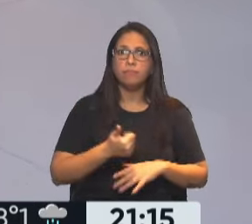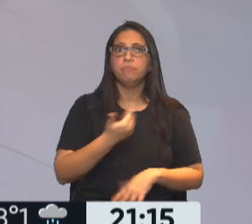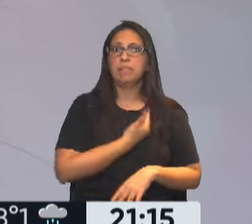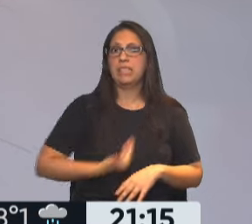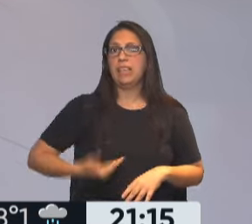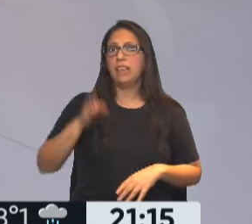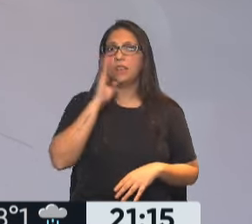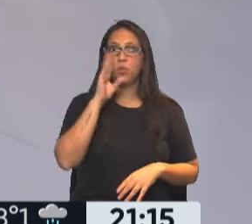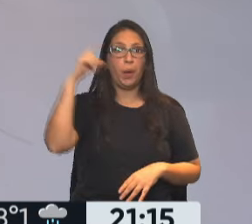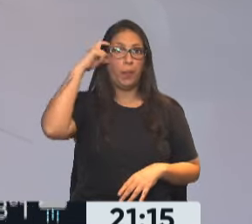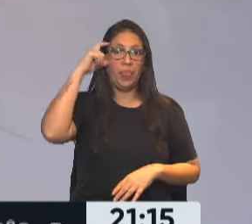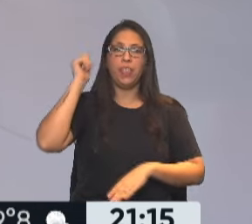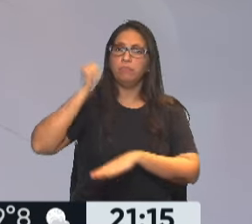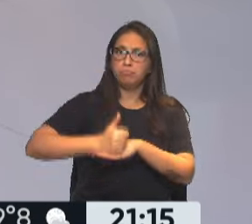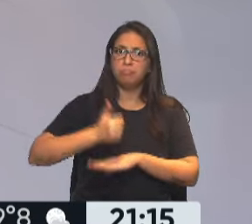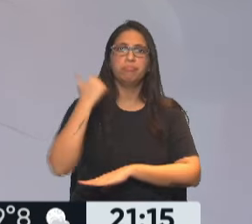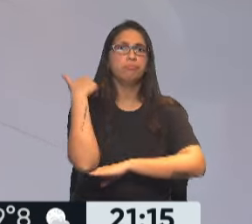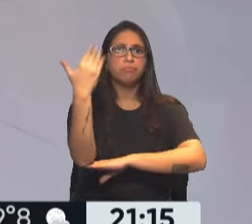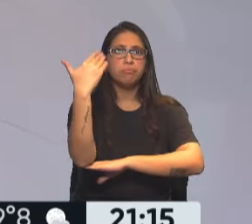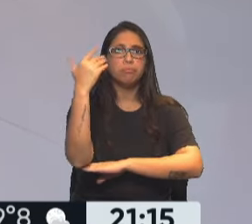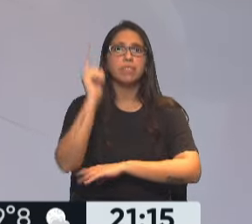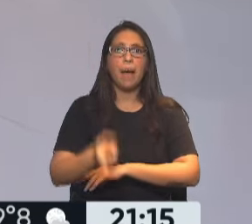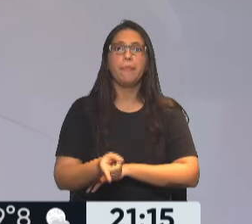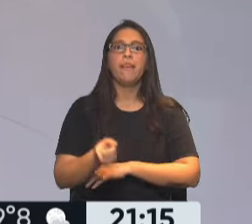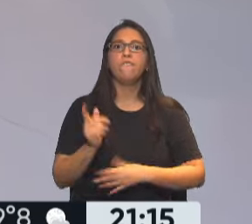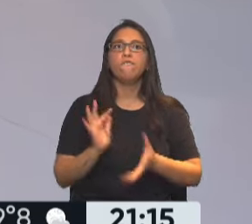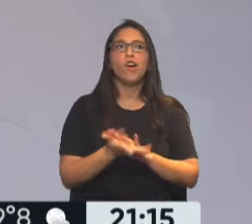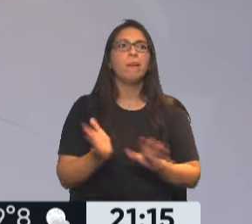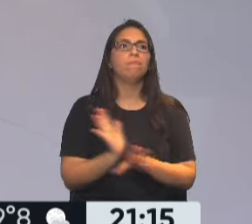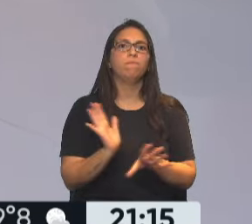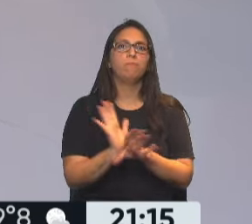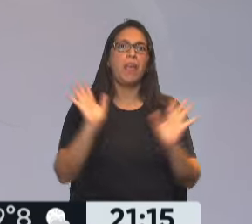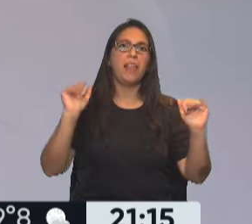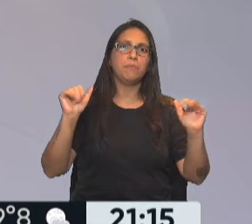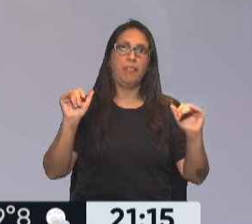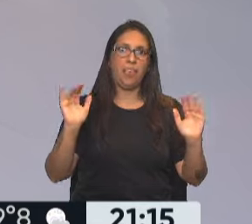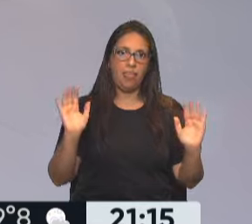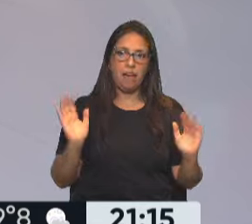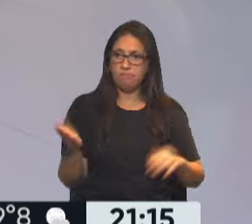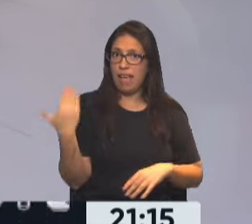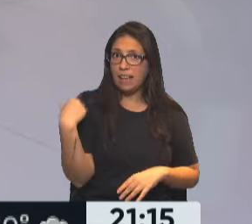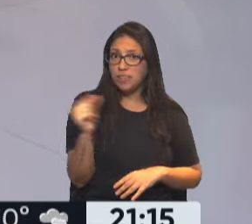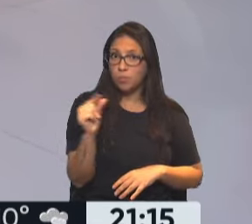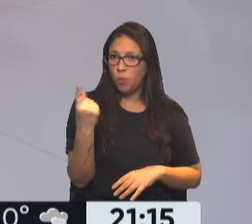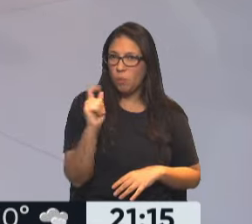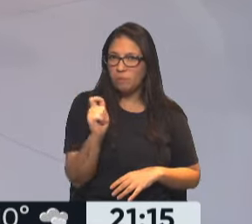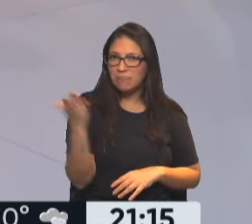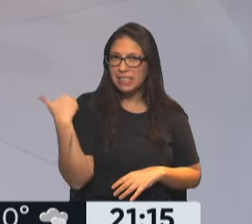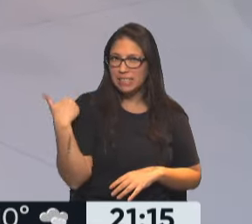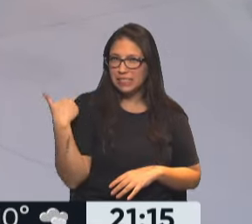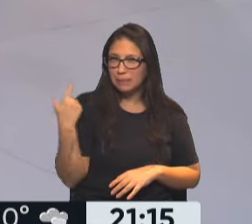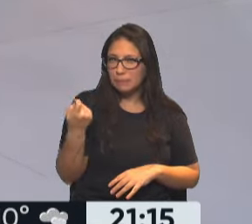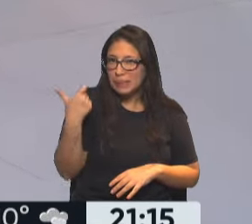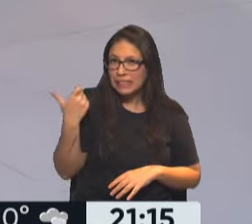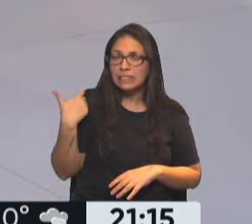Estados Unidos, Joe Biden, que dio un discurso que fue tomado como despedida. Recordemos que hace poquito, más de un mes o menos de un mes,